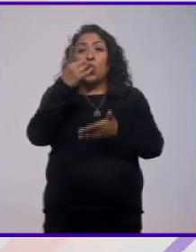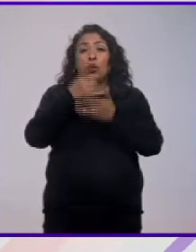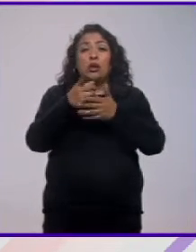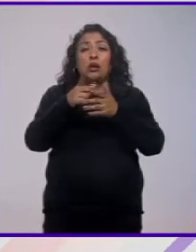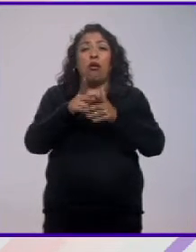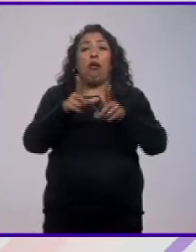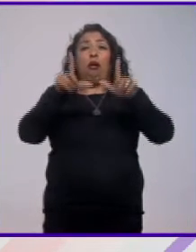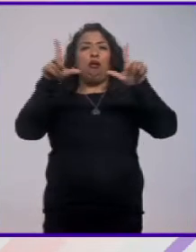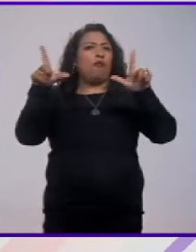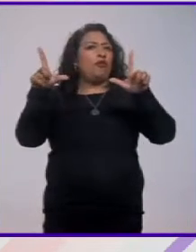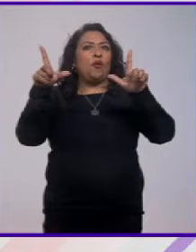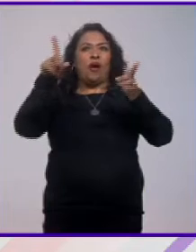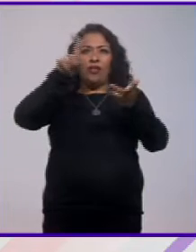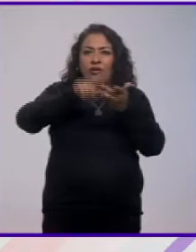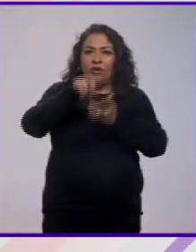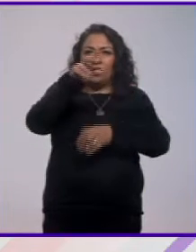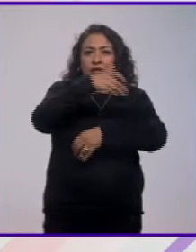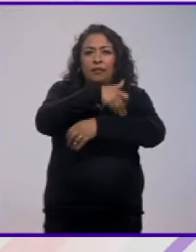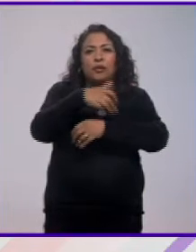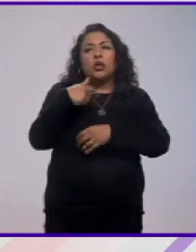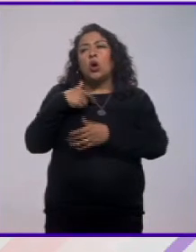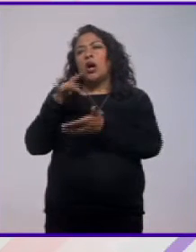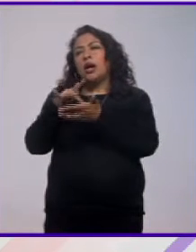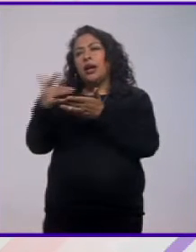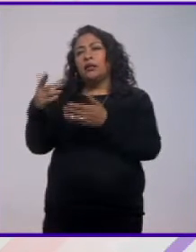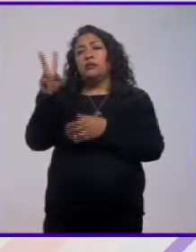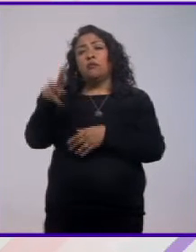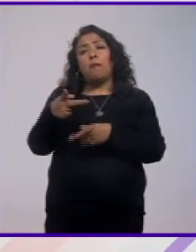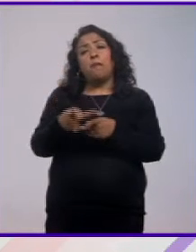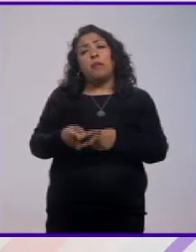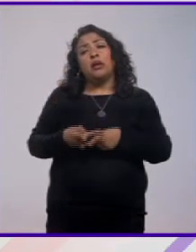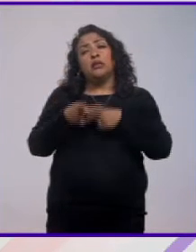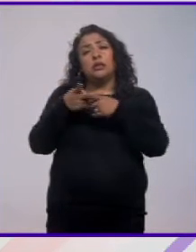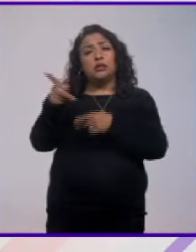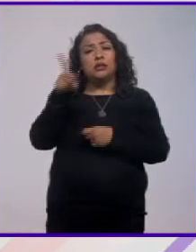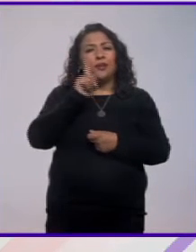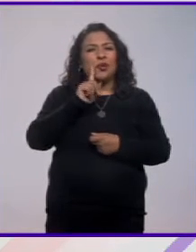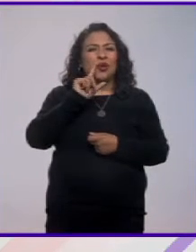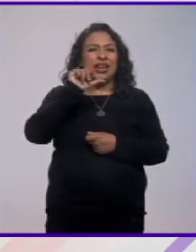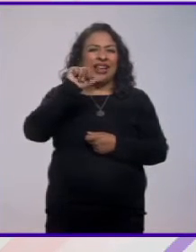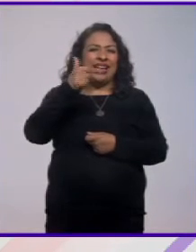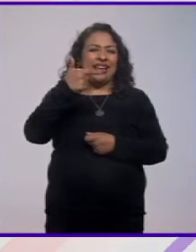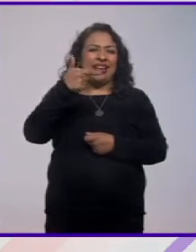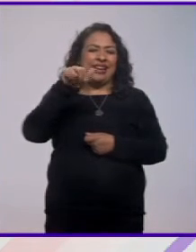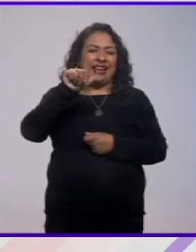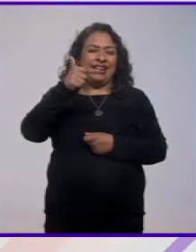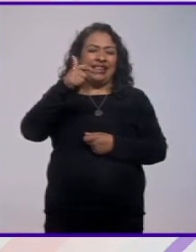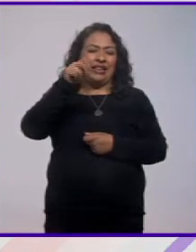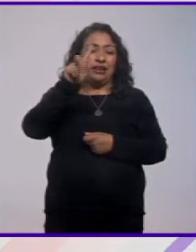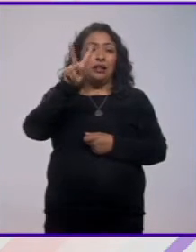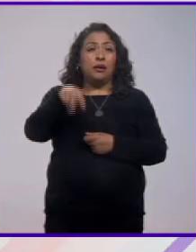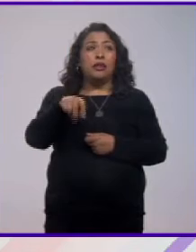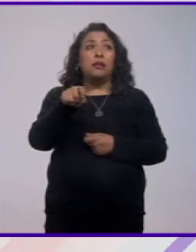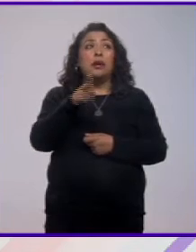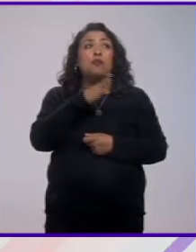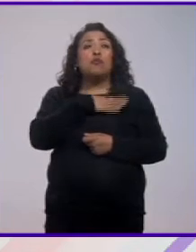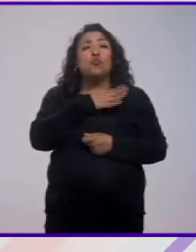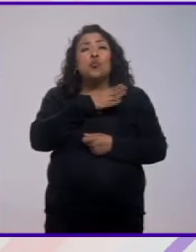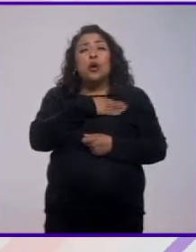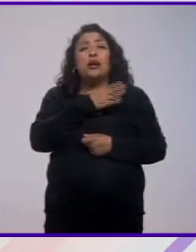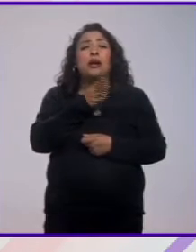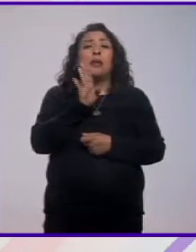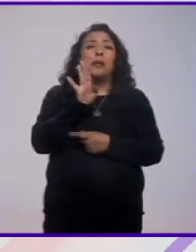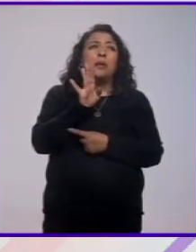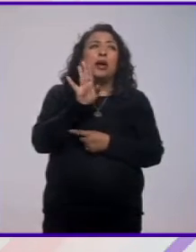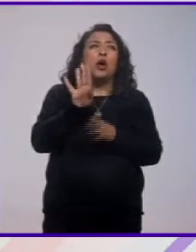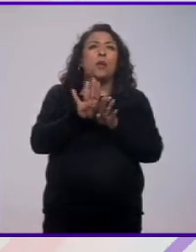agradezco la paciencia infinita que tiene Angelina y la generosidad también de la bebé, ¿no? De ser